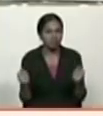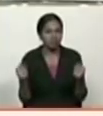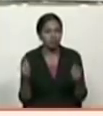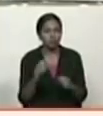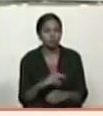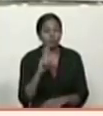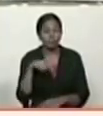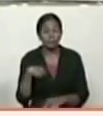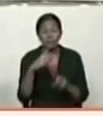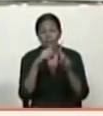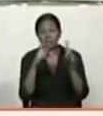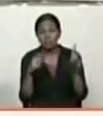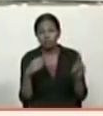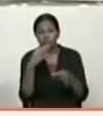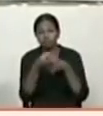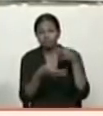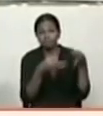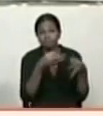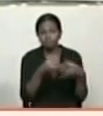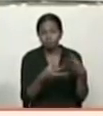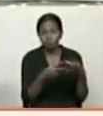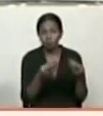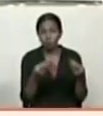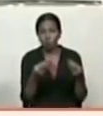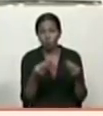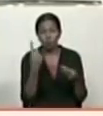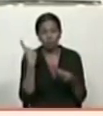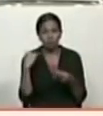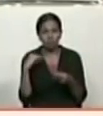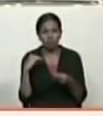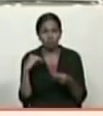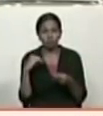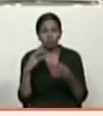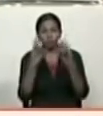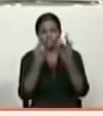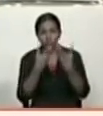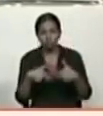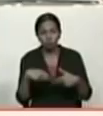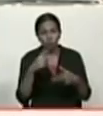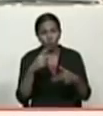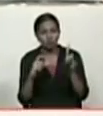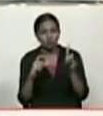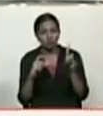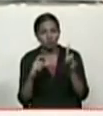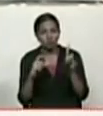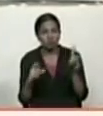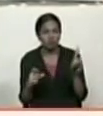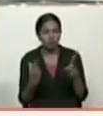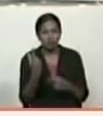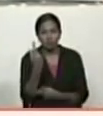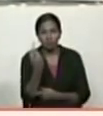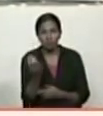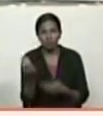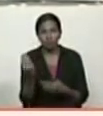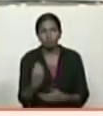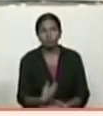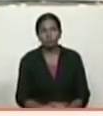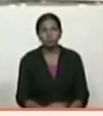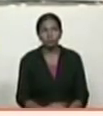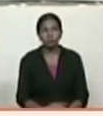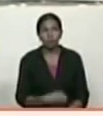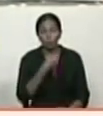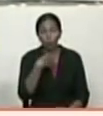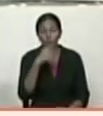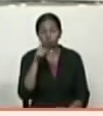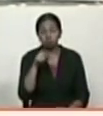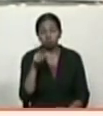tema eléctrico con Turquía, ellos tienen producción de equipos eléctricos, tienen de distinto tipo, Y bueno,